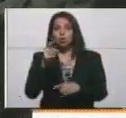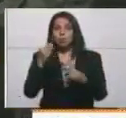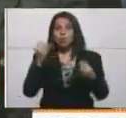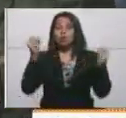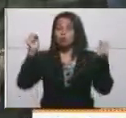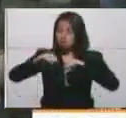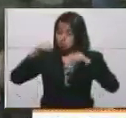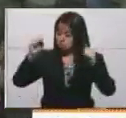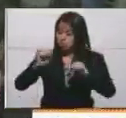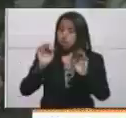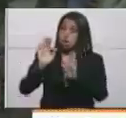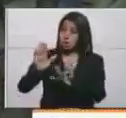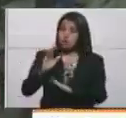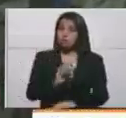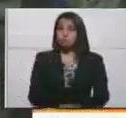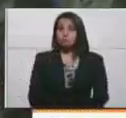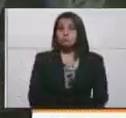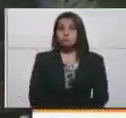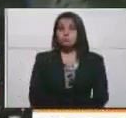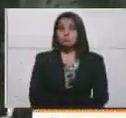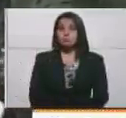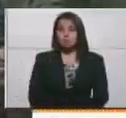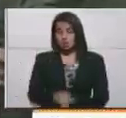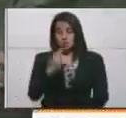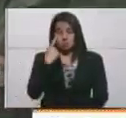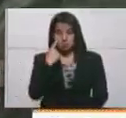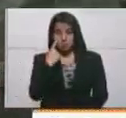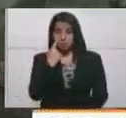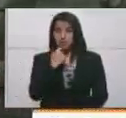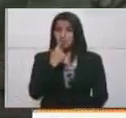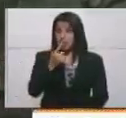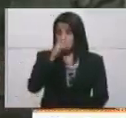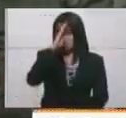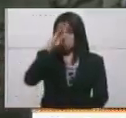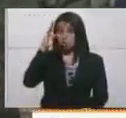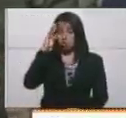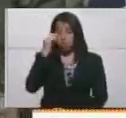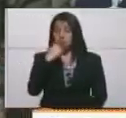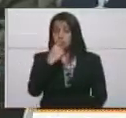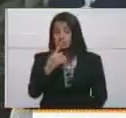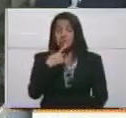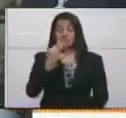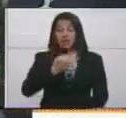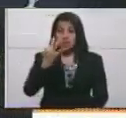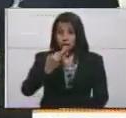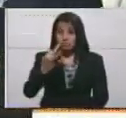Exactamente así. Fíjate que lo que dice Diosdado es totalmente cierto.